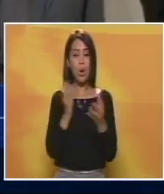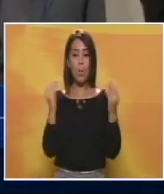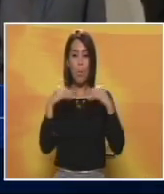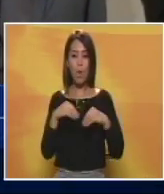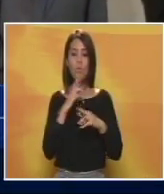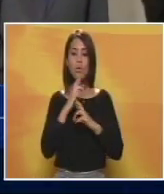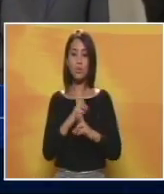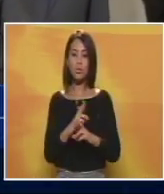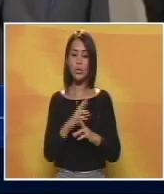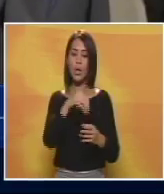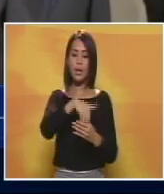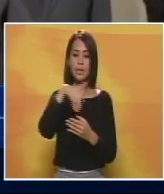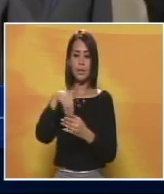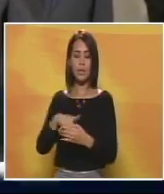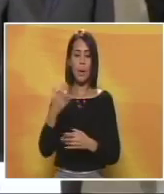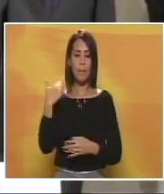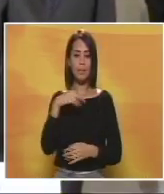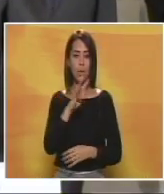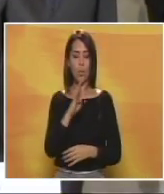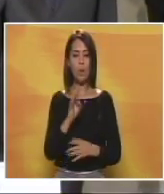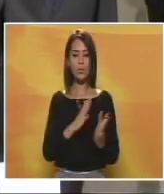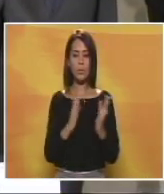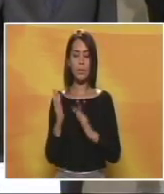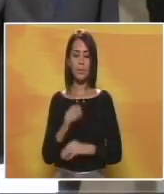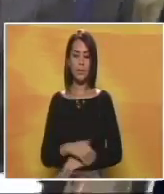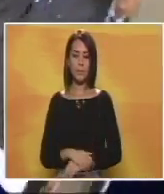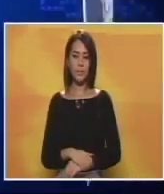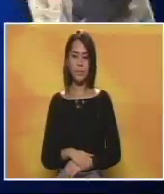los resultados de las elecciones del pasado 4 de marzo.